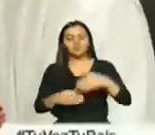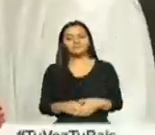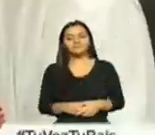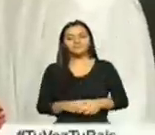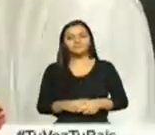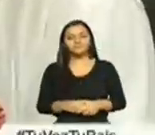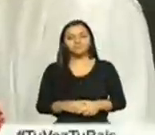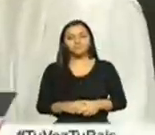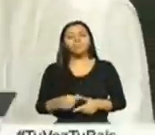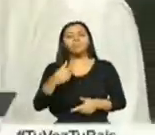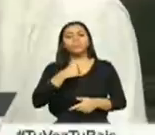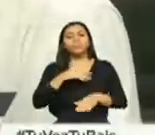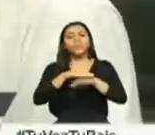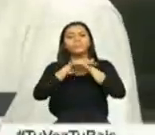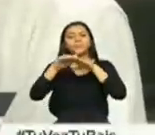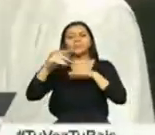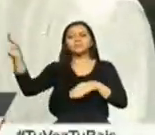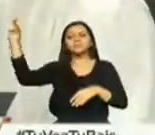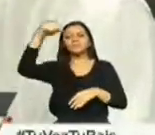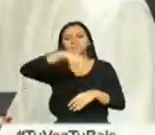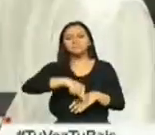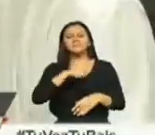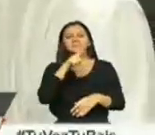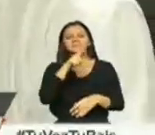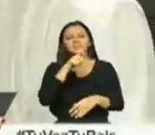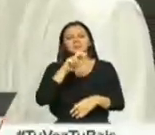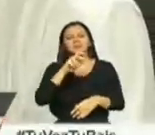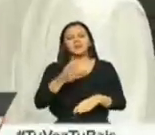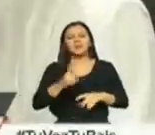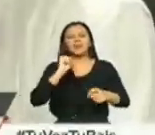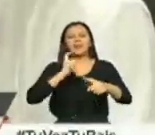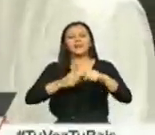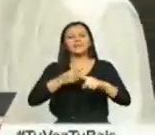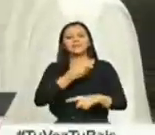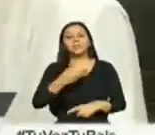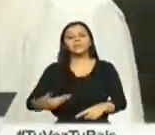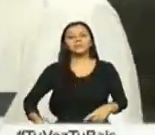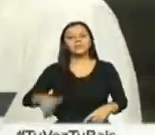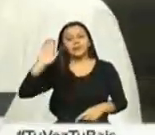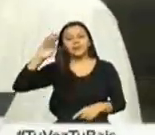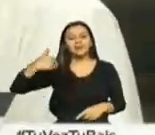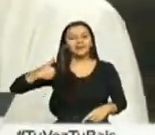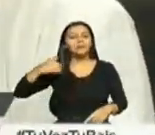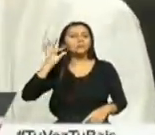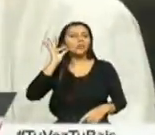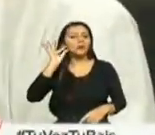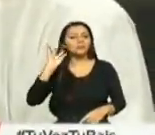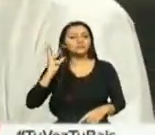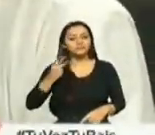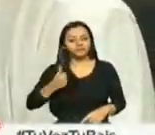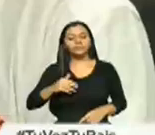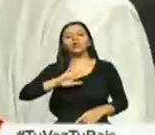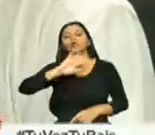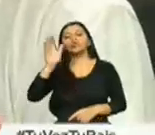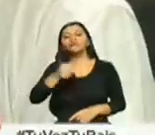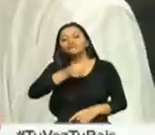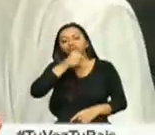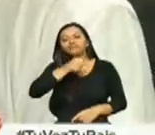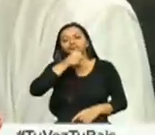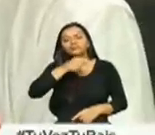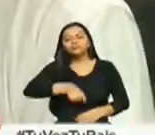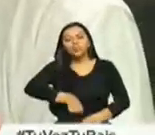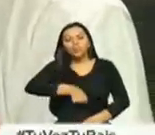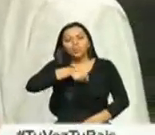sur. Están como invitados, entre otras personalidades, Cristina Fernández de Argentina, viene Pepe Mujica, él no puede subir a Quito, así que con él nos